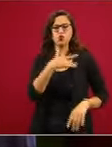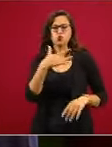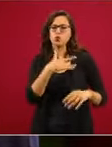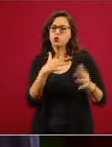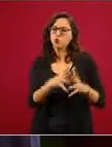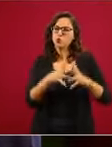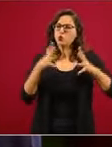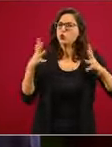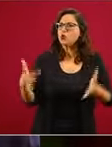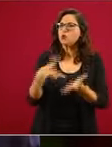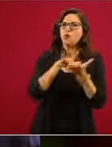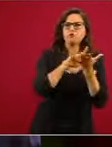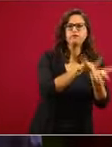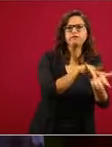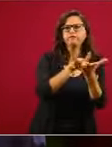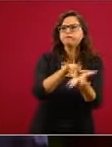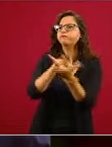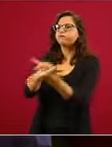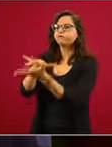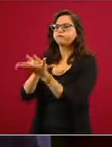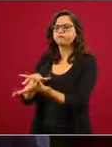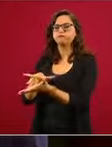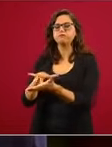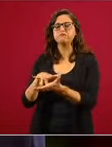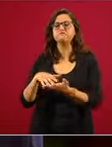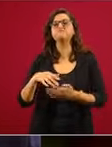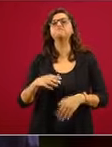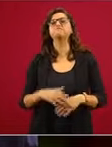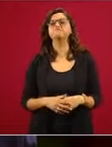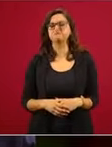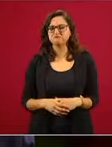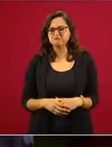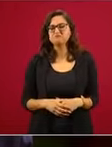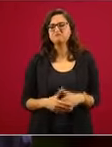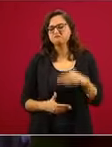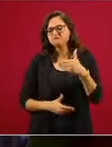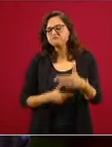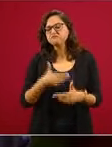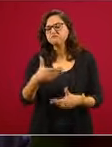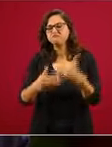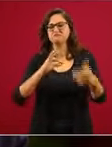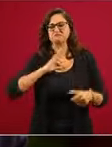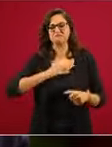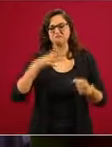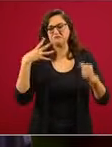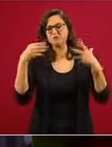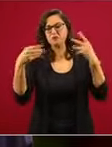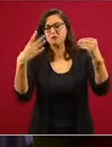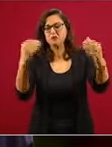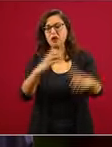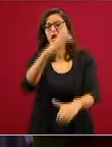indudable que saldremos de la pandemia con un mejor sistema de salud.